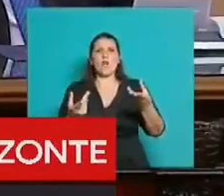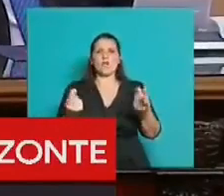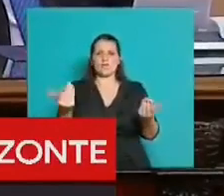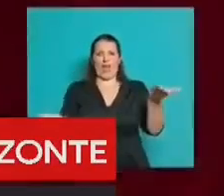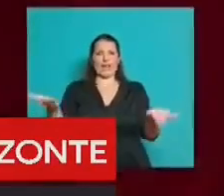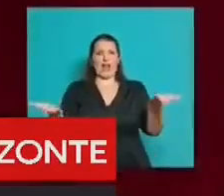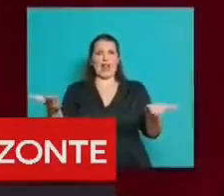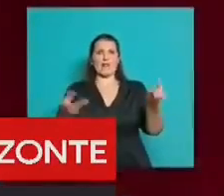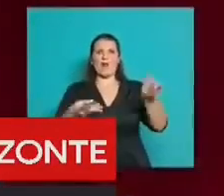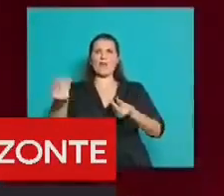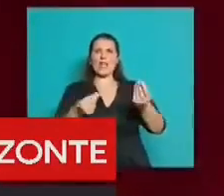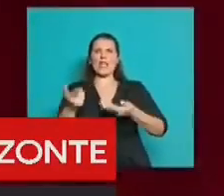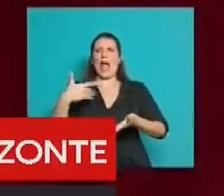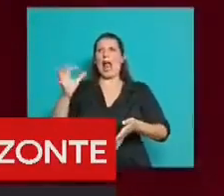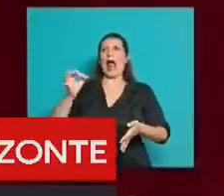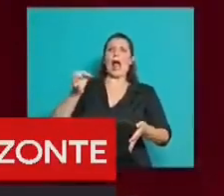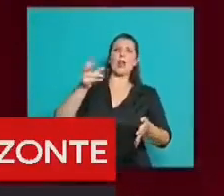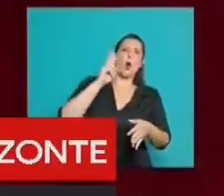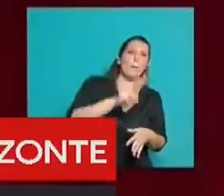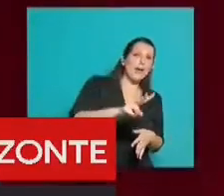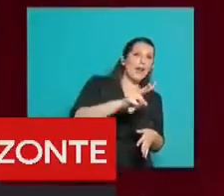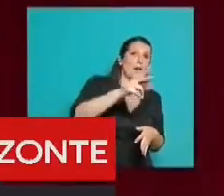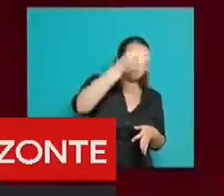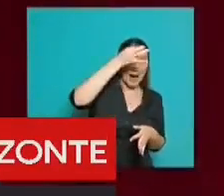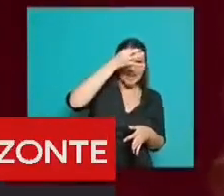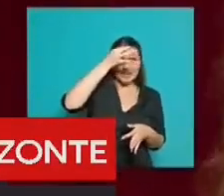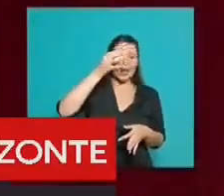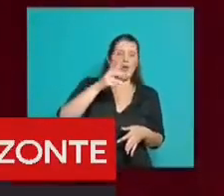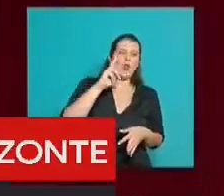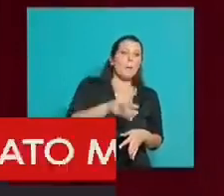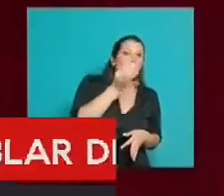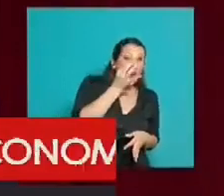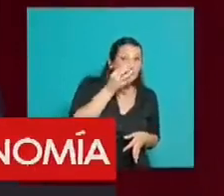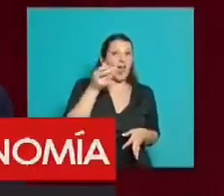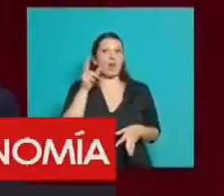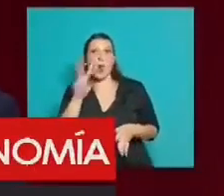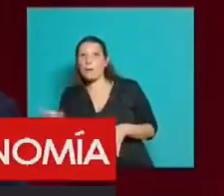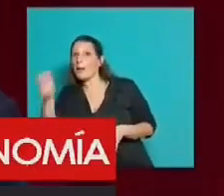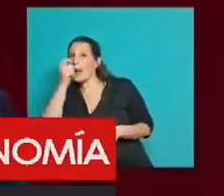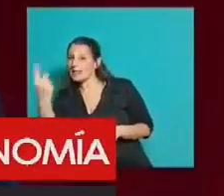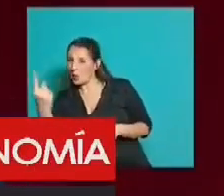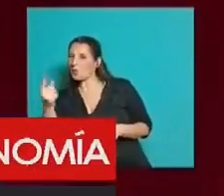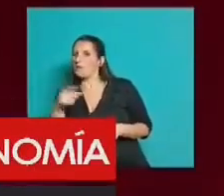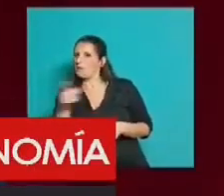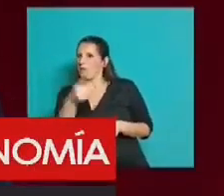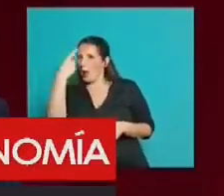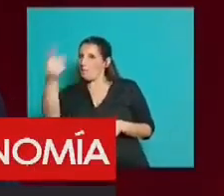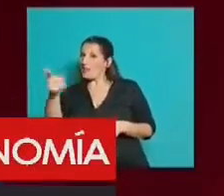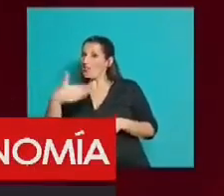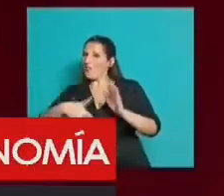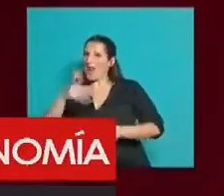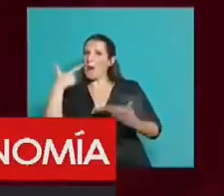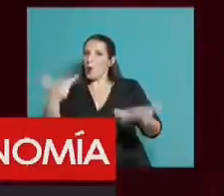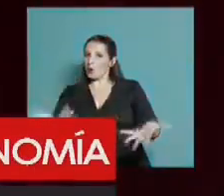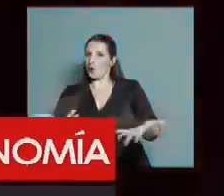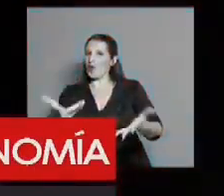los presupuestos del 2020 y 2021 será el hecho, el acto de justicia social más importante que hayamos hecho en